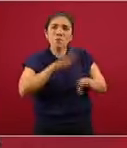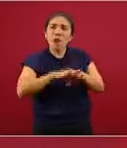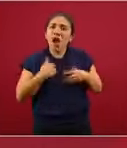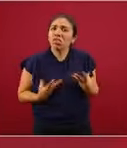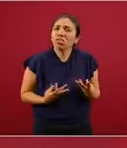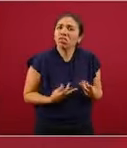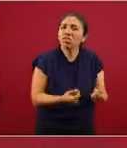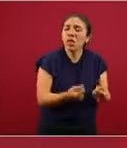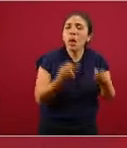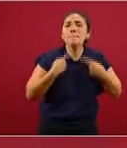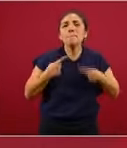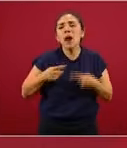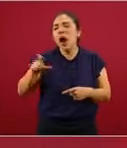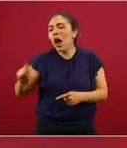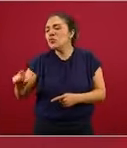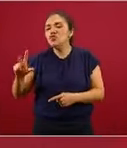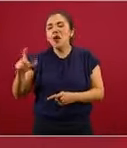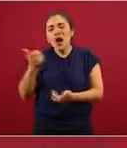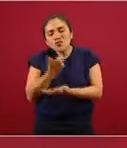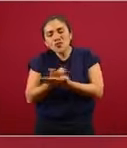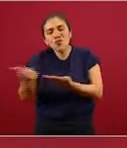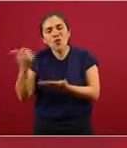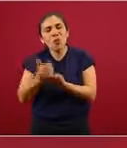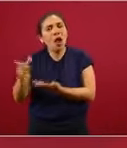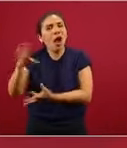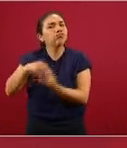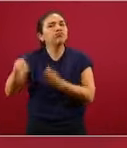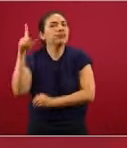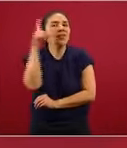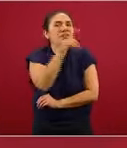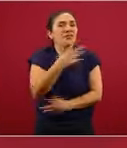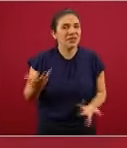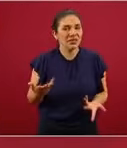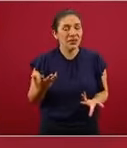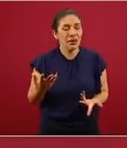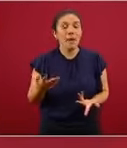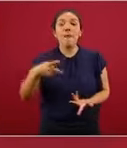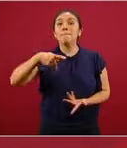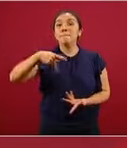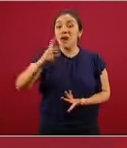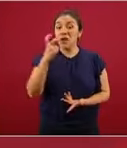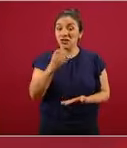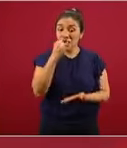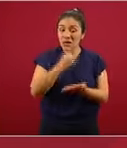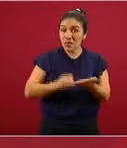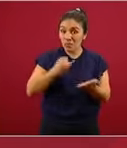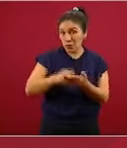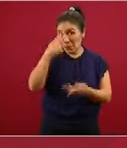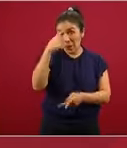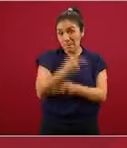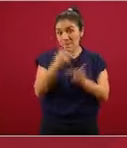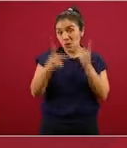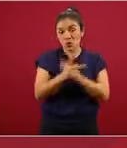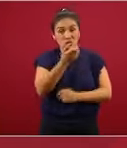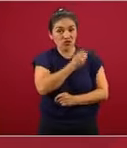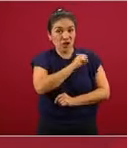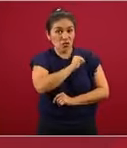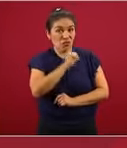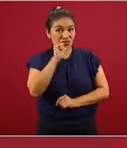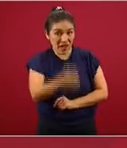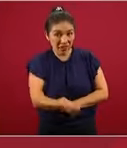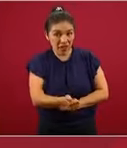en personas con menor capacidad financiera. Pero aquí los impuestos para los productos no